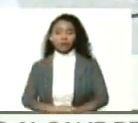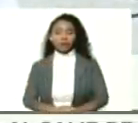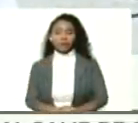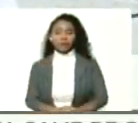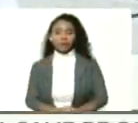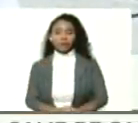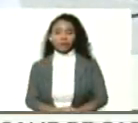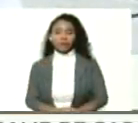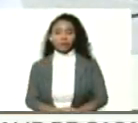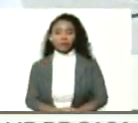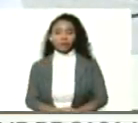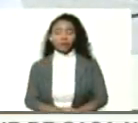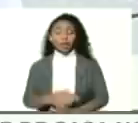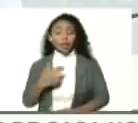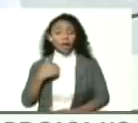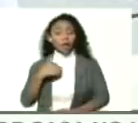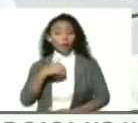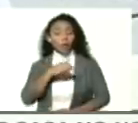a nuestro